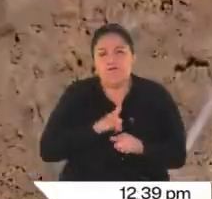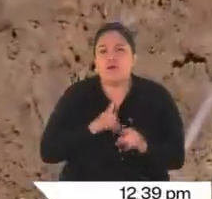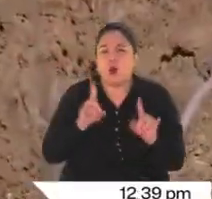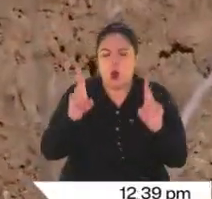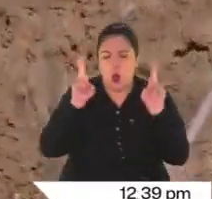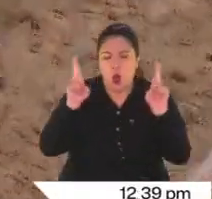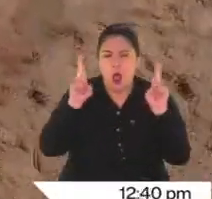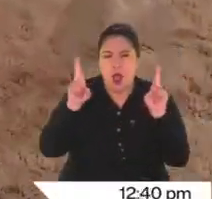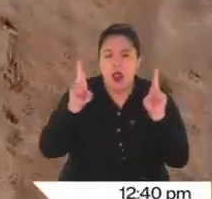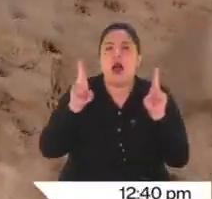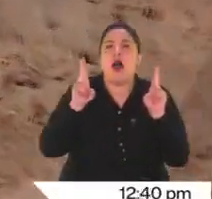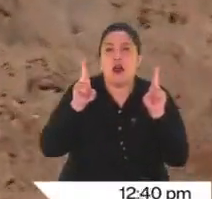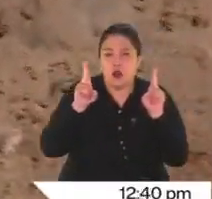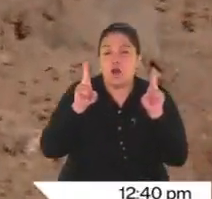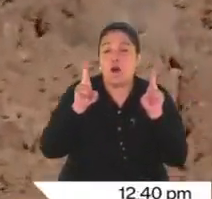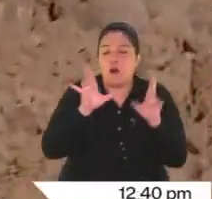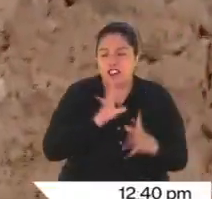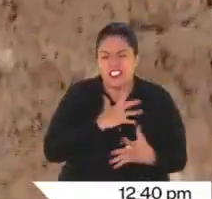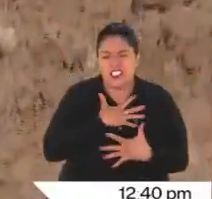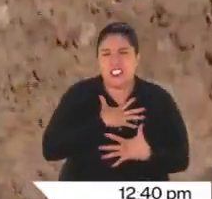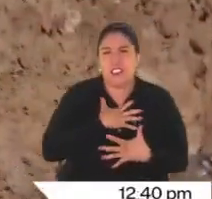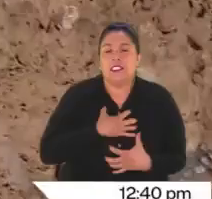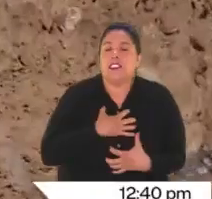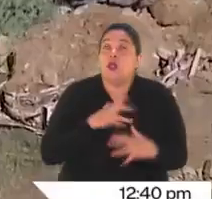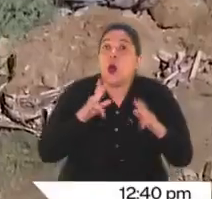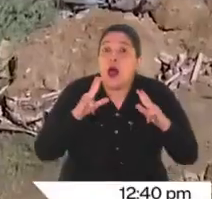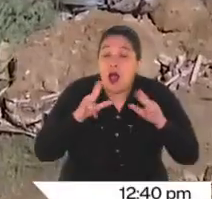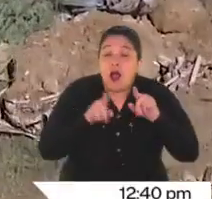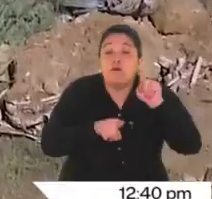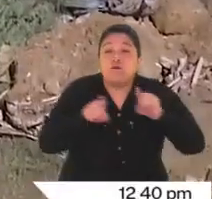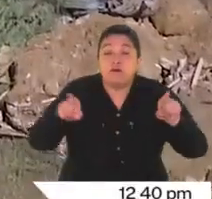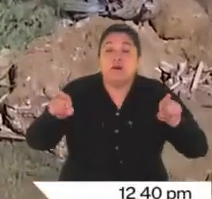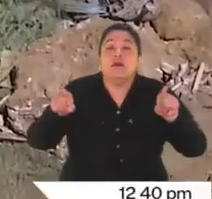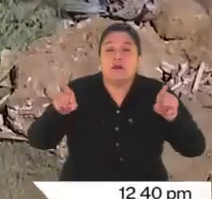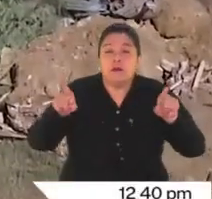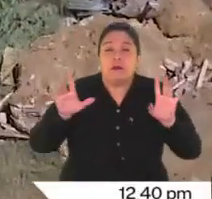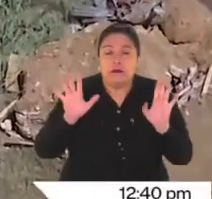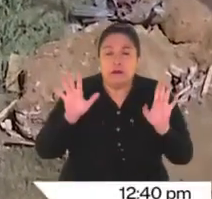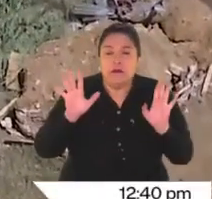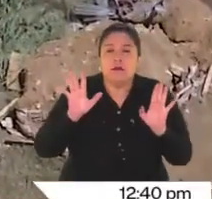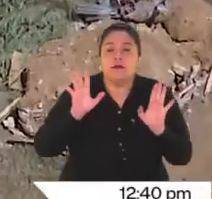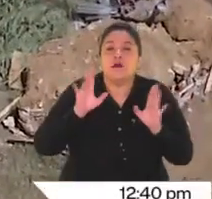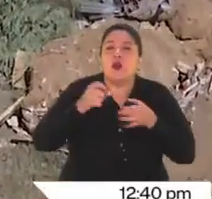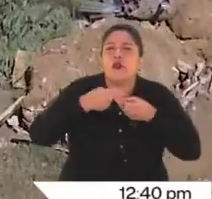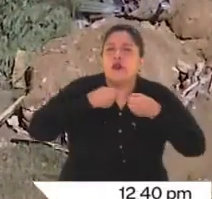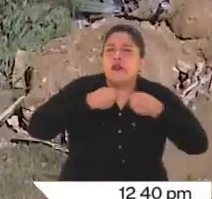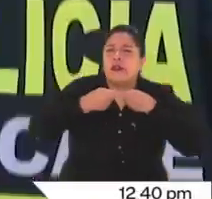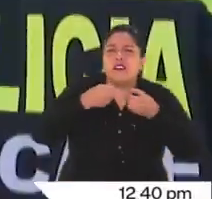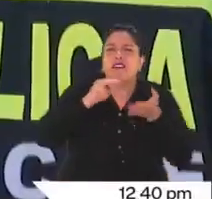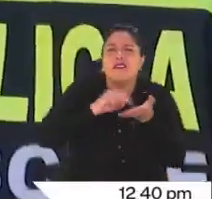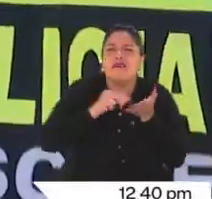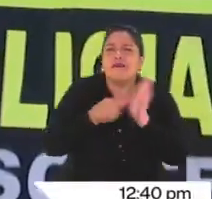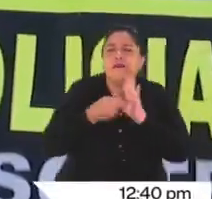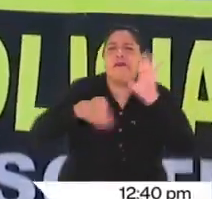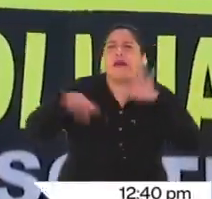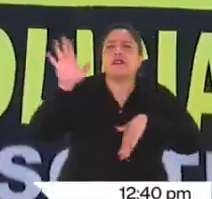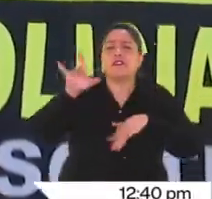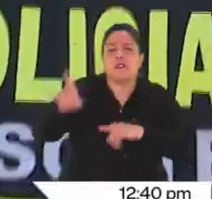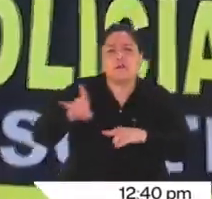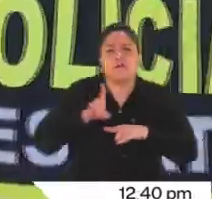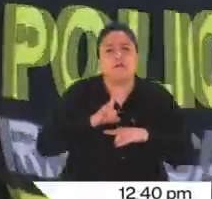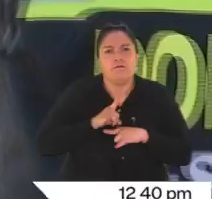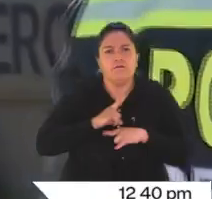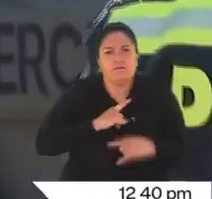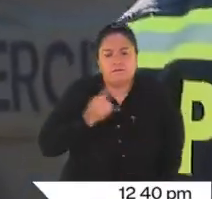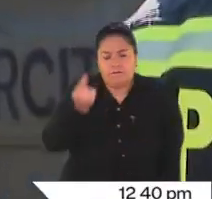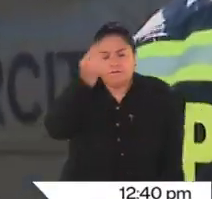luz que disipe la tristeza. Este trágico suceso, más que una noticia, es un eco desgarrador que resonará en